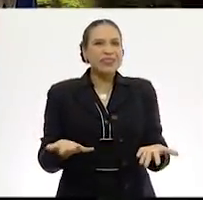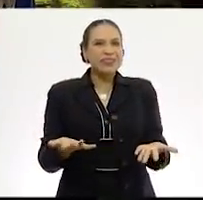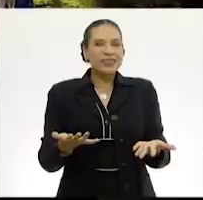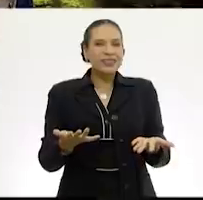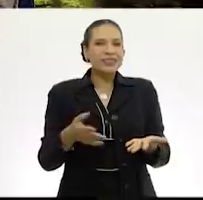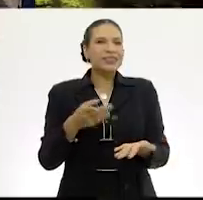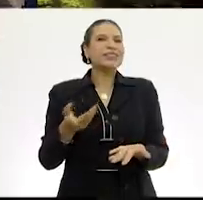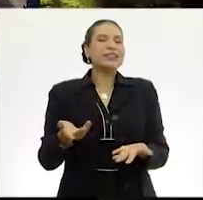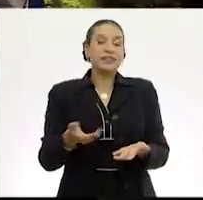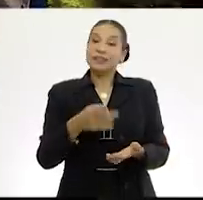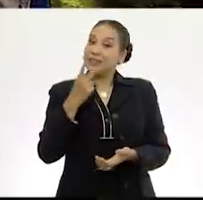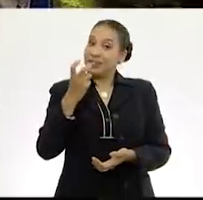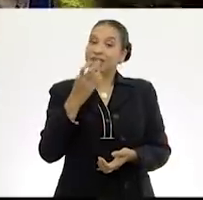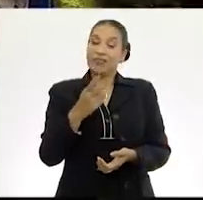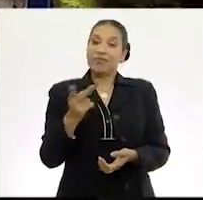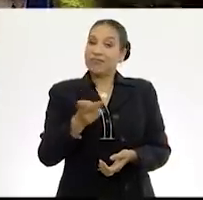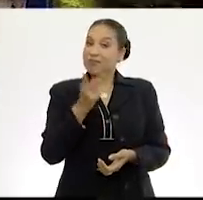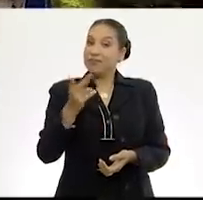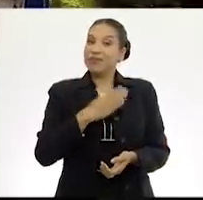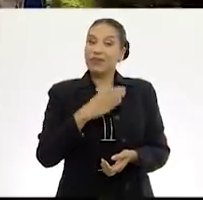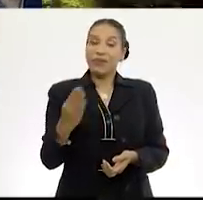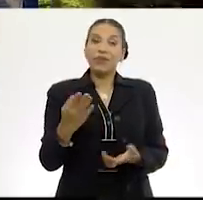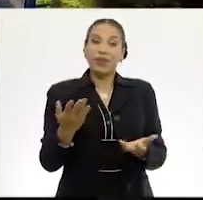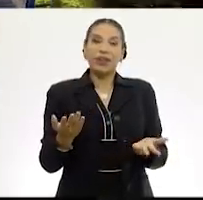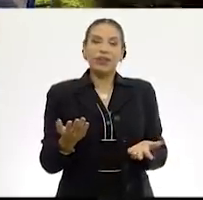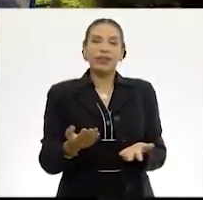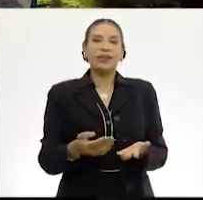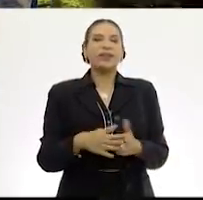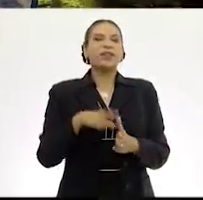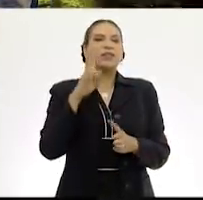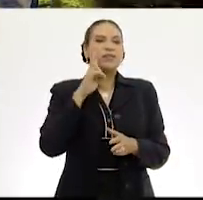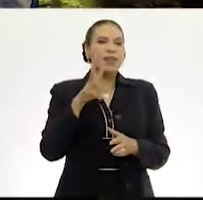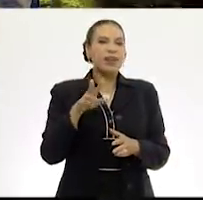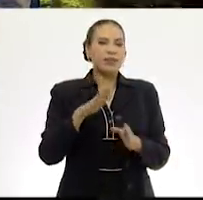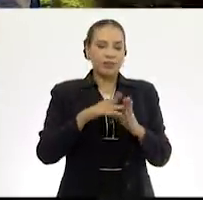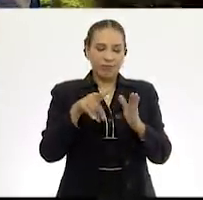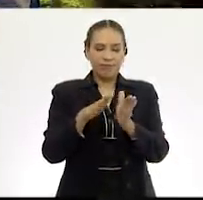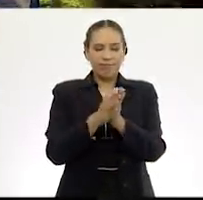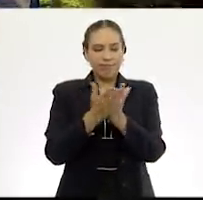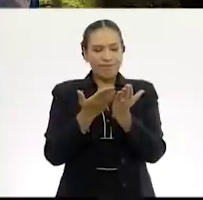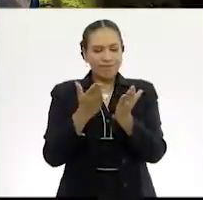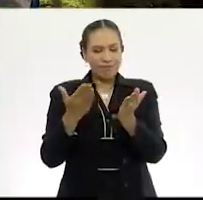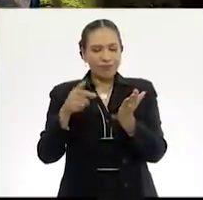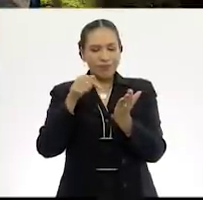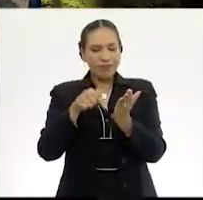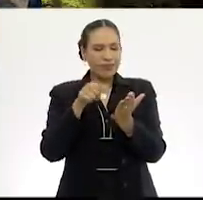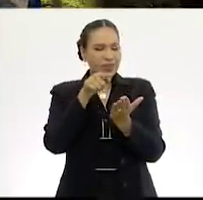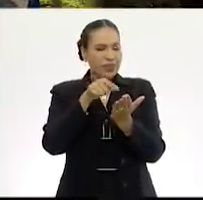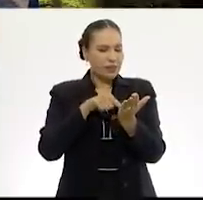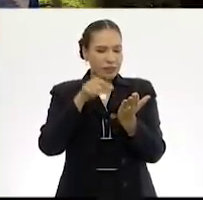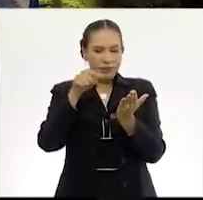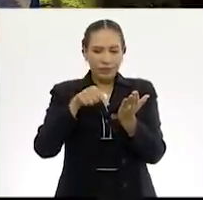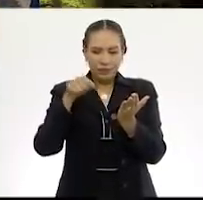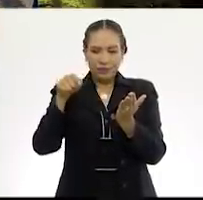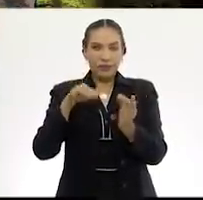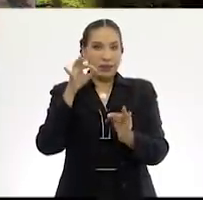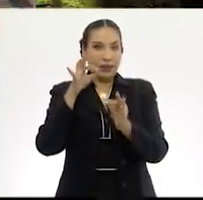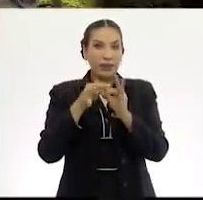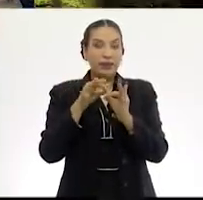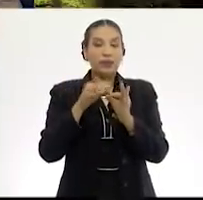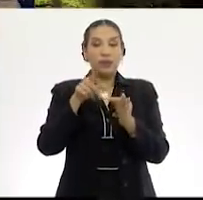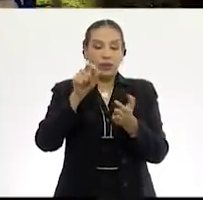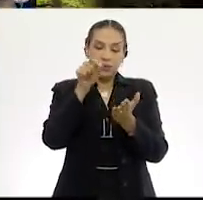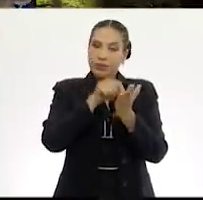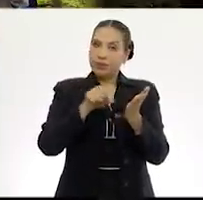¡Uy! ¡Qué buena pregunta, Ton! Vamos a revisar en el tríptico que nos dieron al entrar. Hay que tener todo listo para que